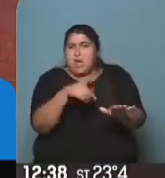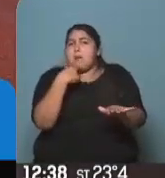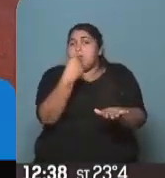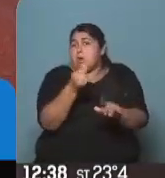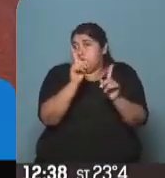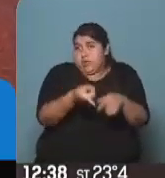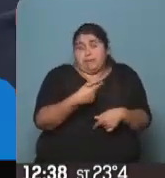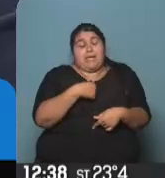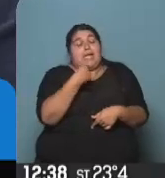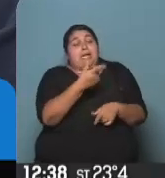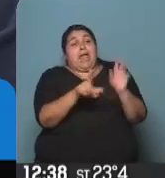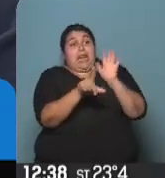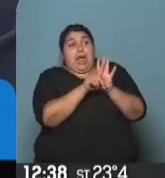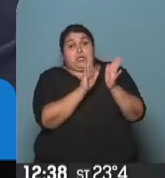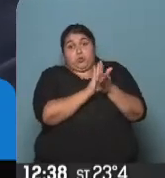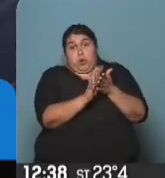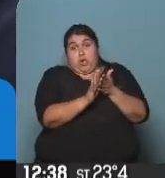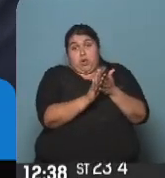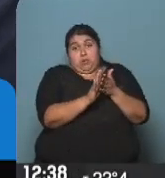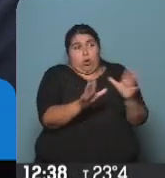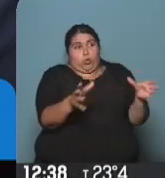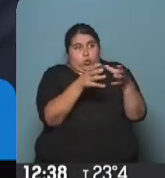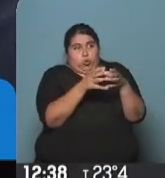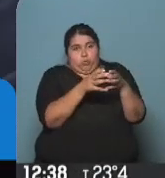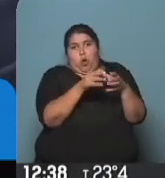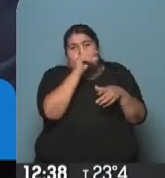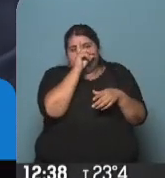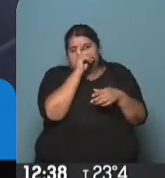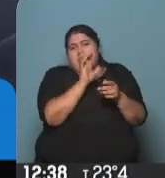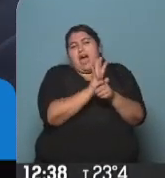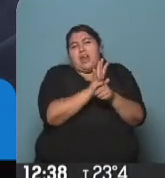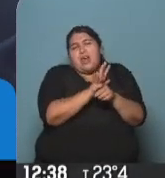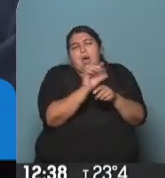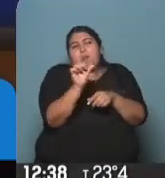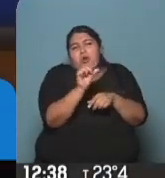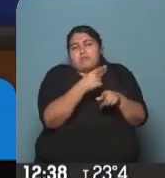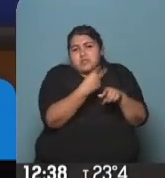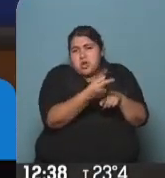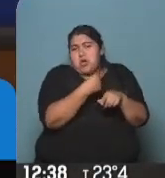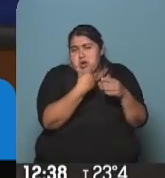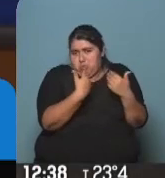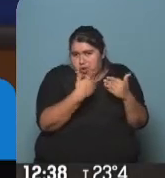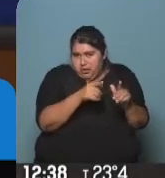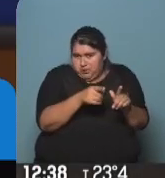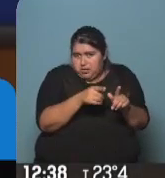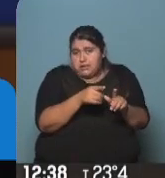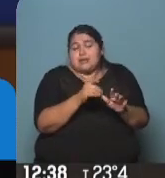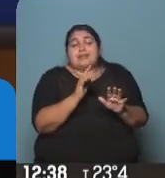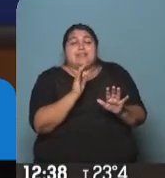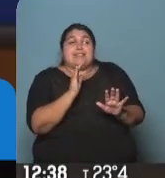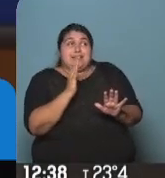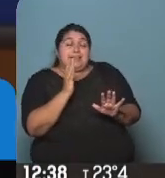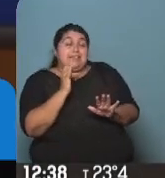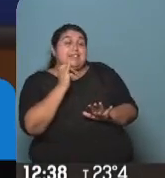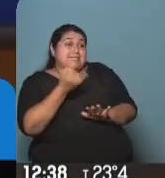hacia futuro, los centros van a ser diferentes, ¿no? Sí, ambulatorios. Así es. En primer lugar, lo que